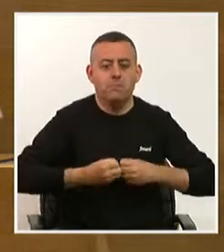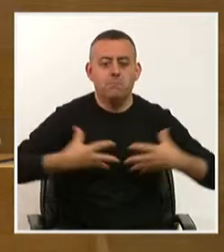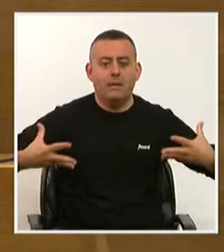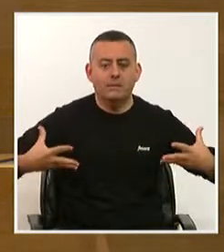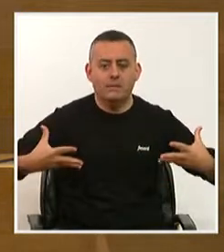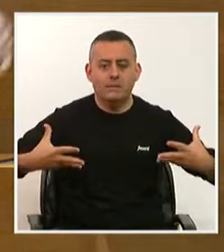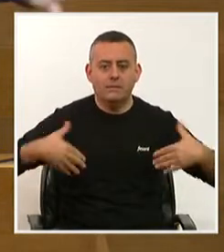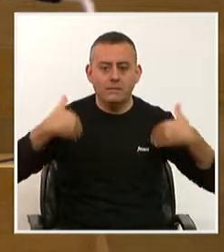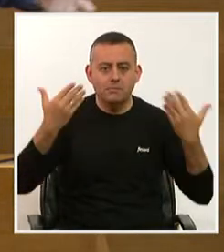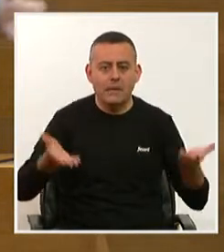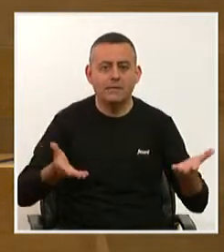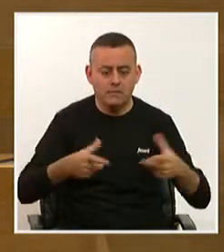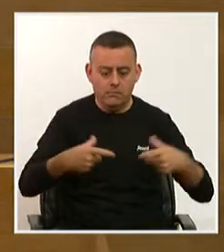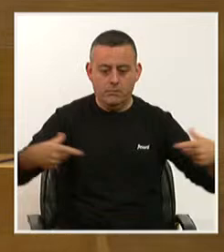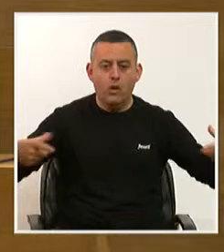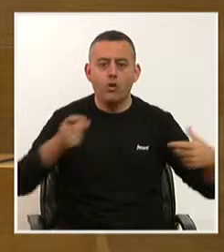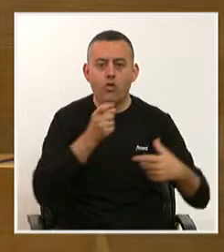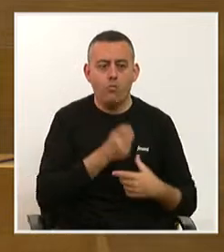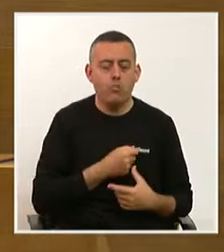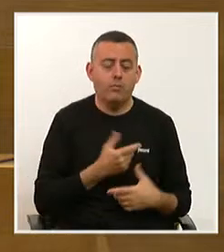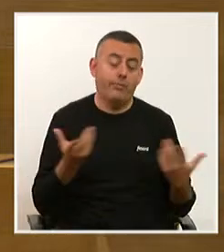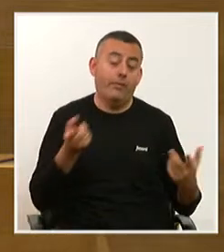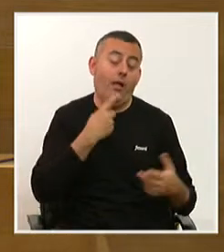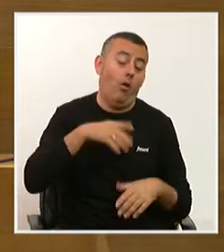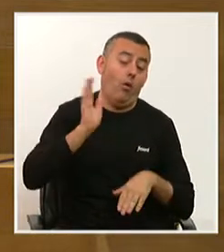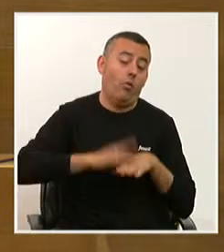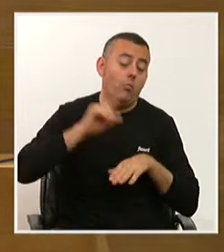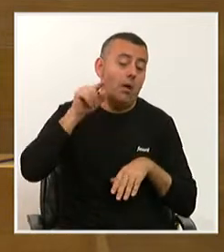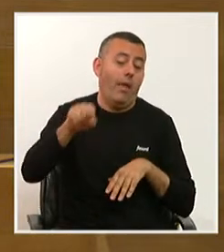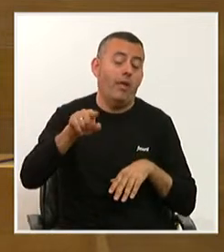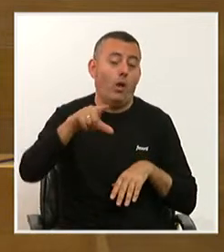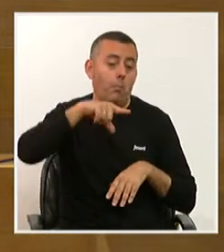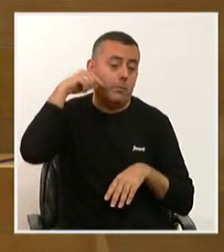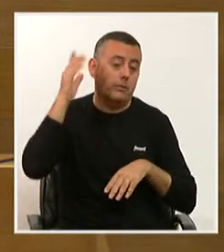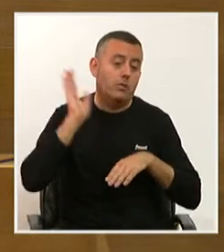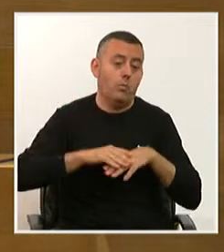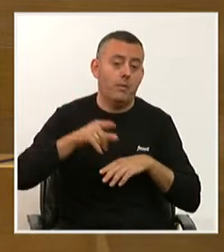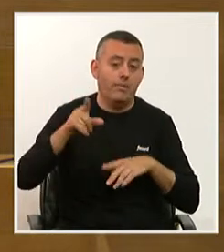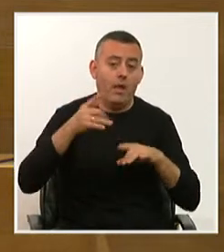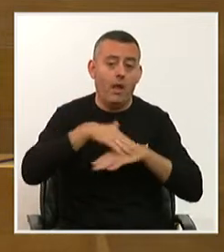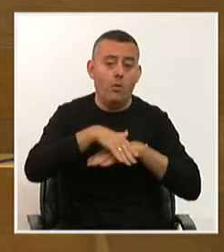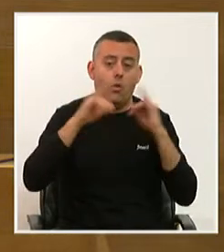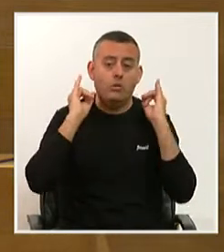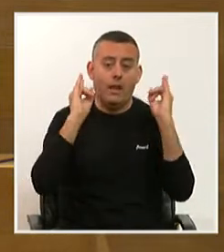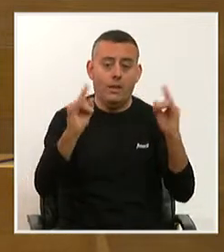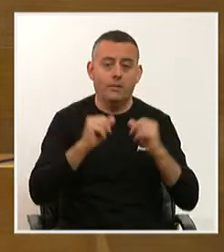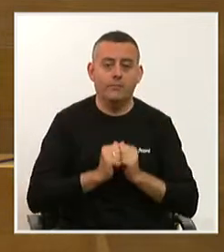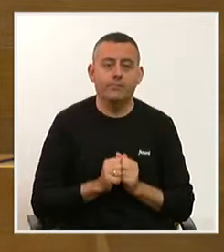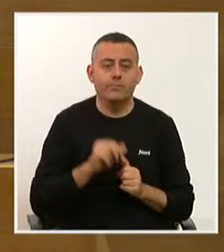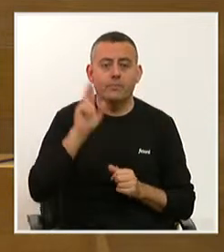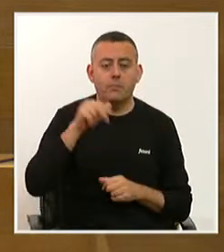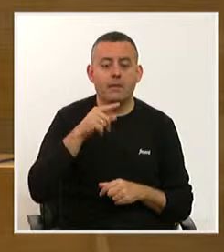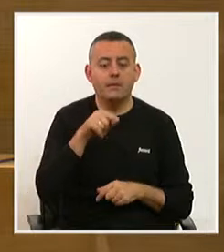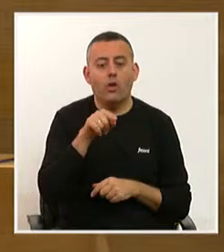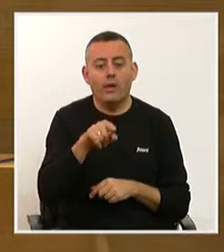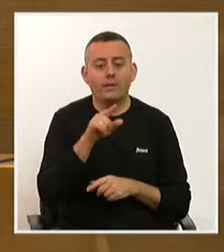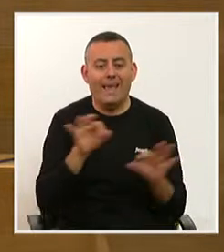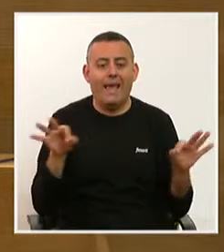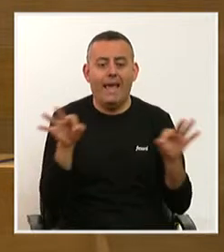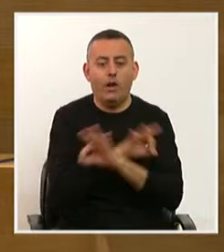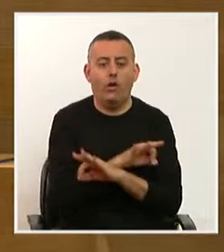compromis la culpa es del votar bueno Y es un error inform clar esta